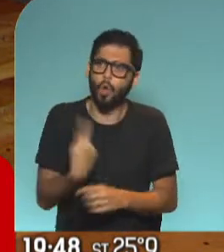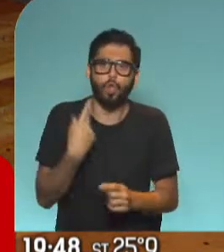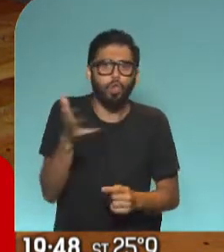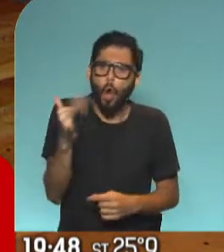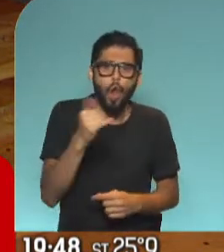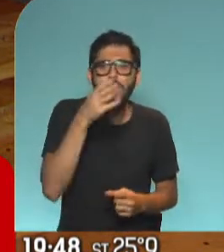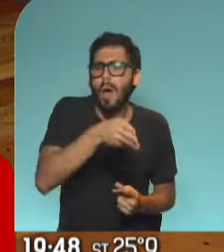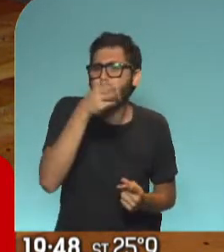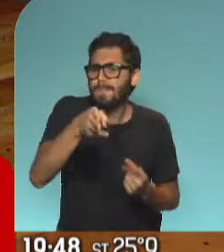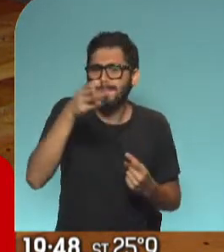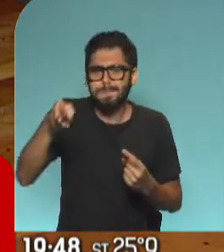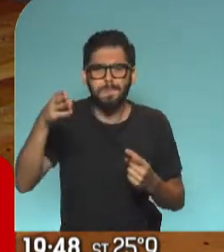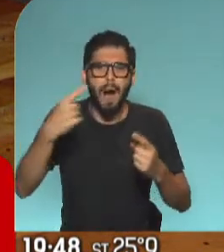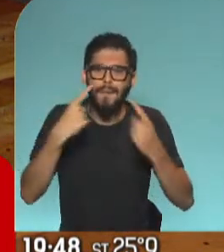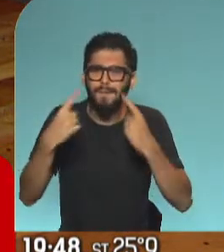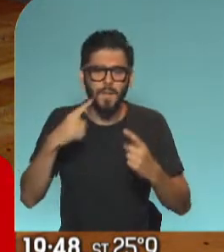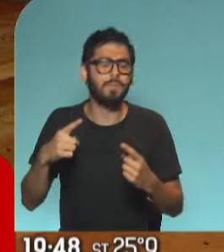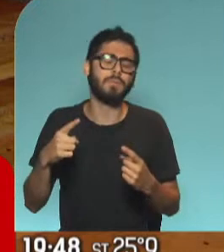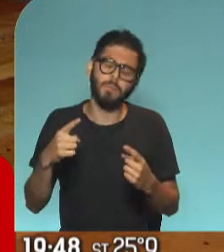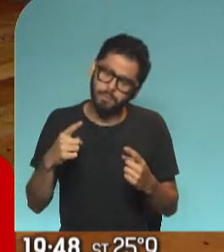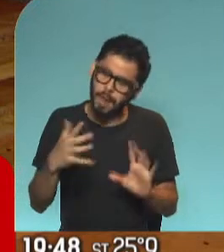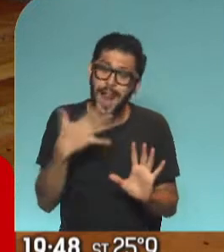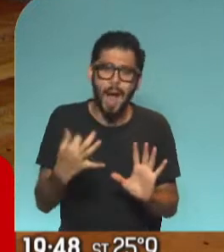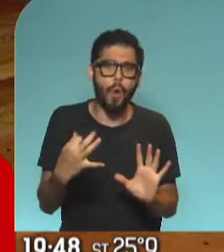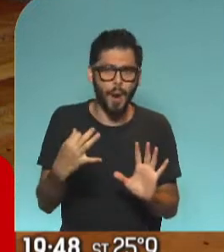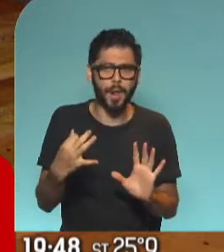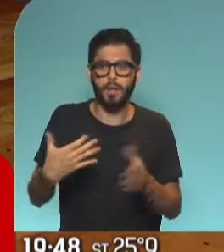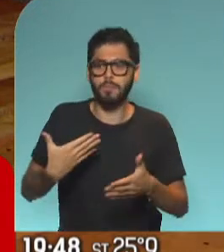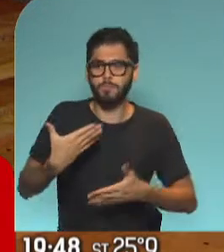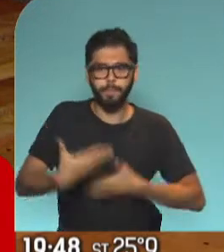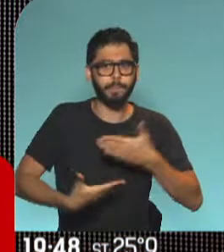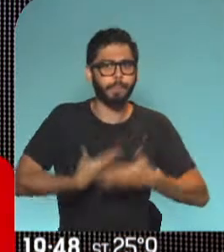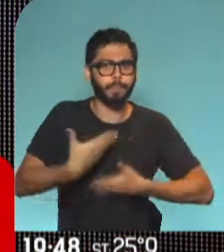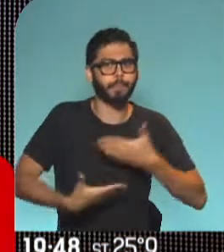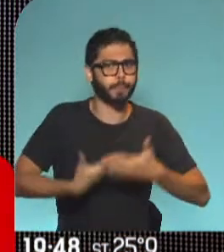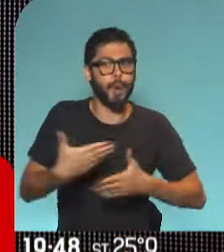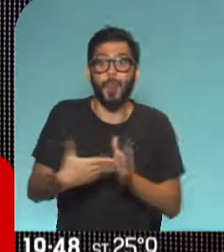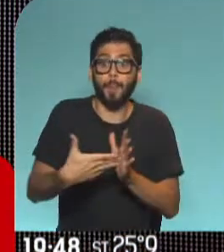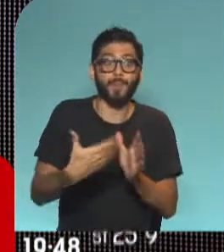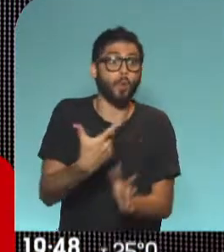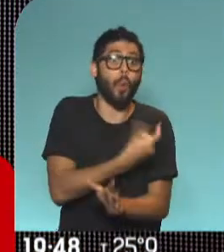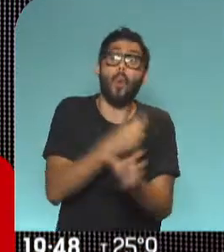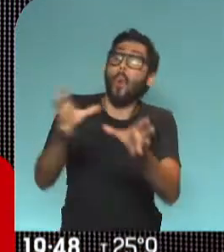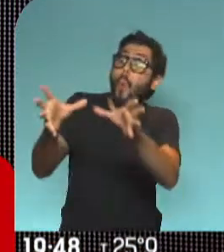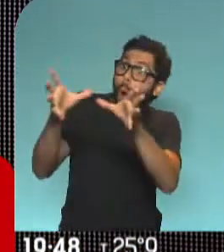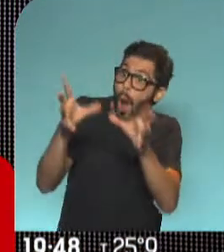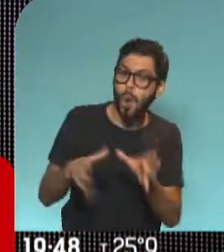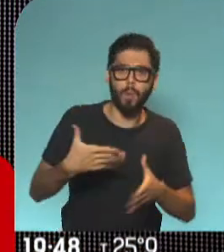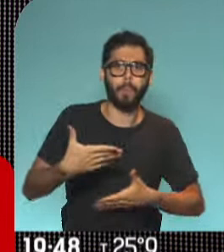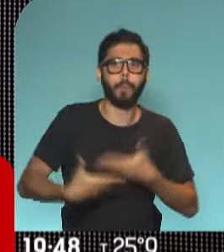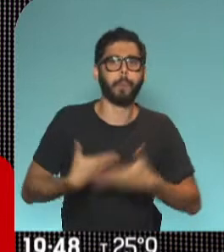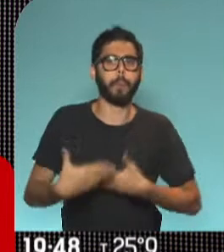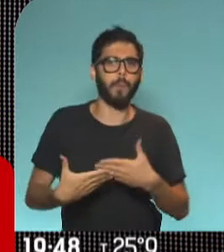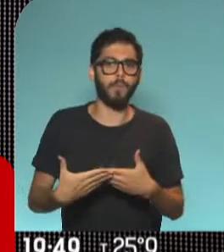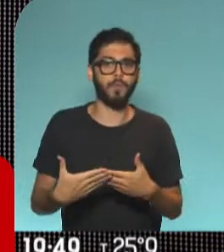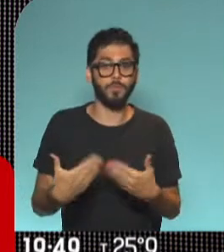los días de esos centros y realmente estamos al ritmo que nos permiten la cantidad de dosis que vamos recibiendo.